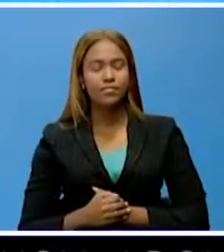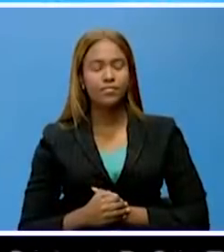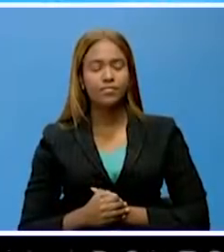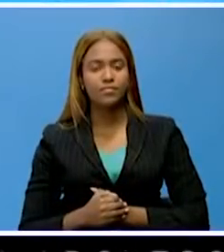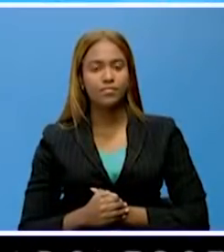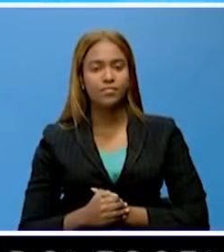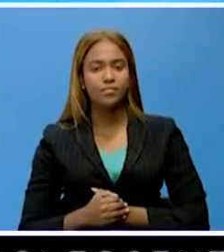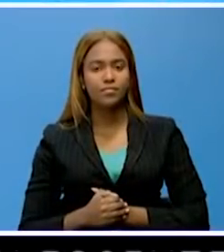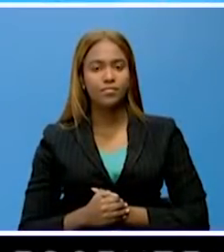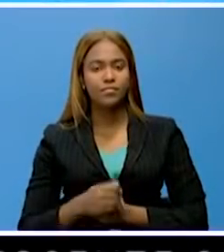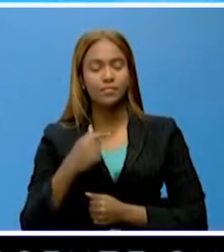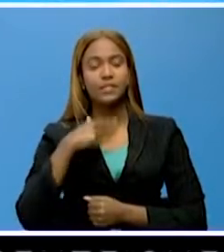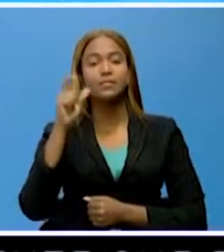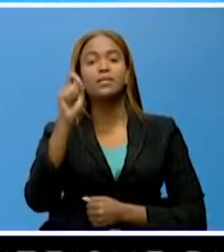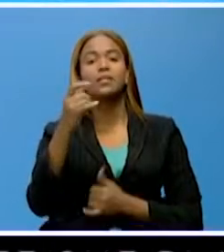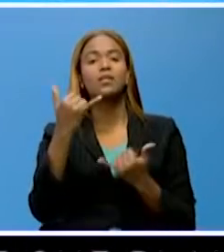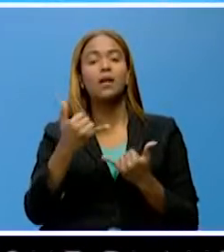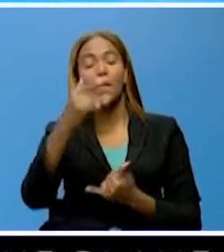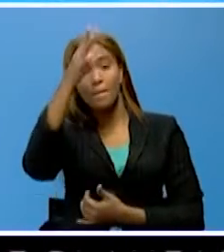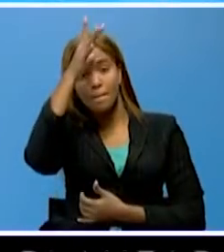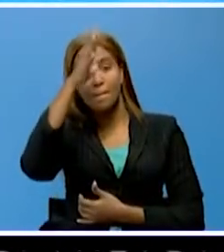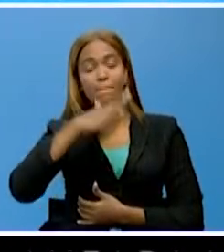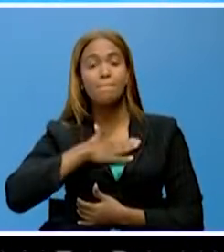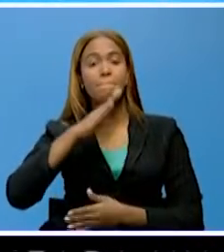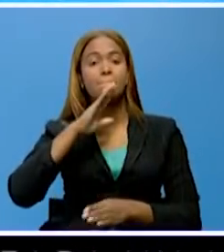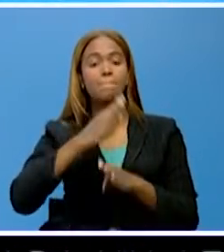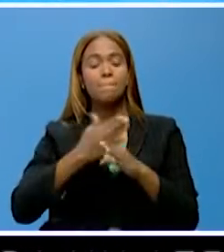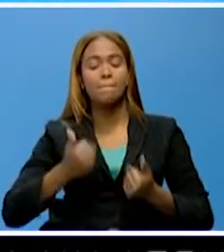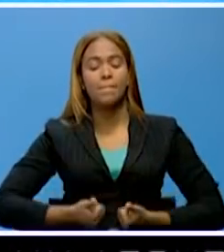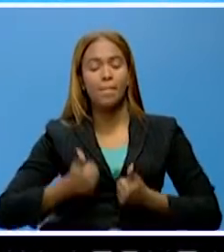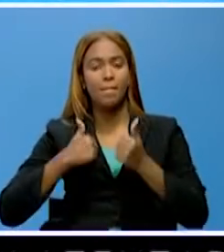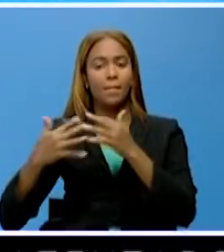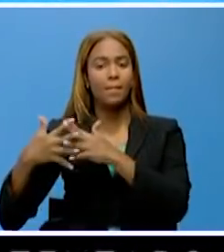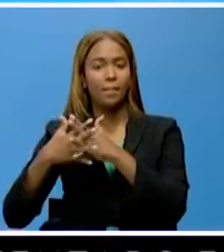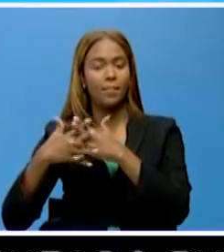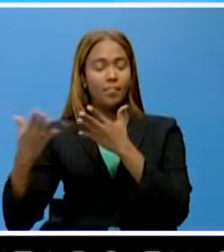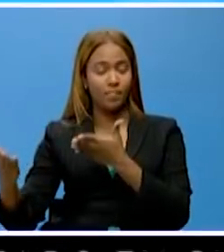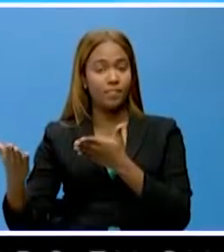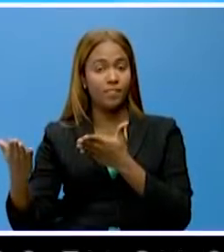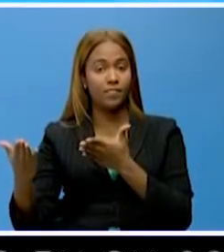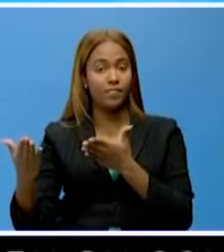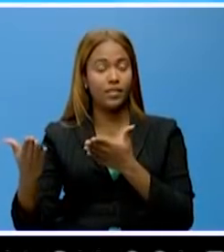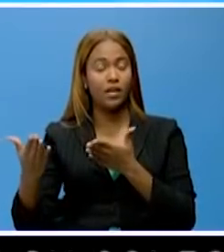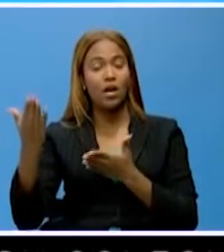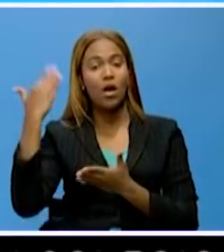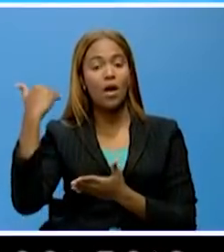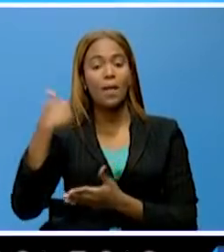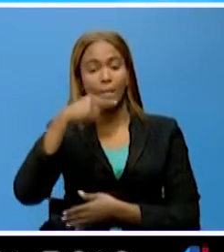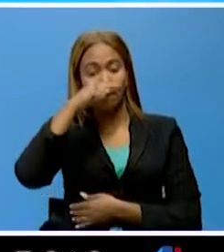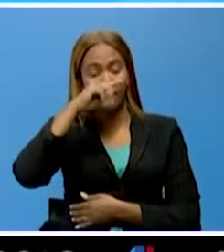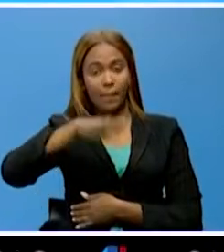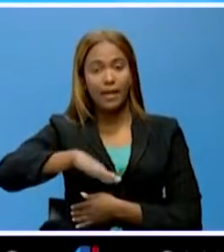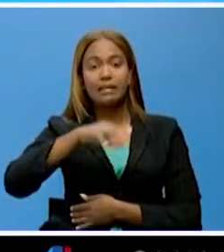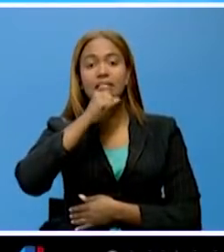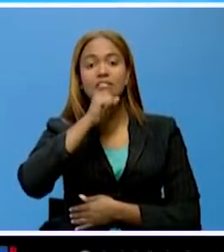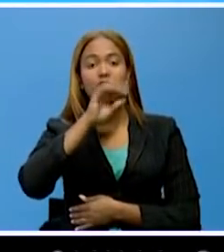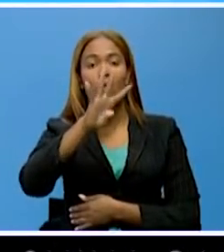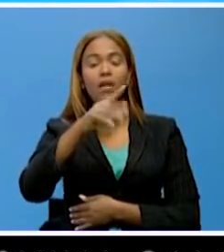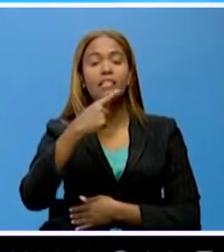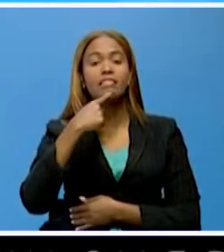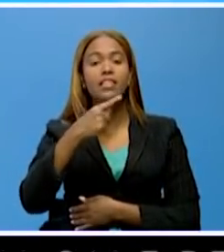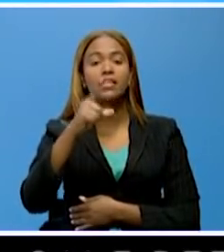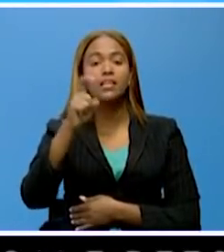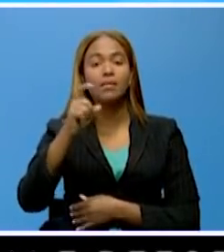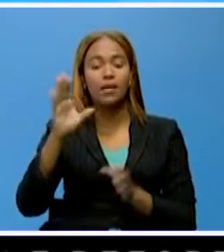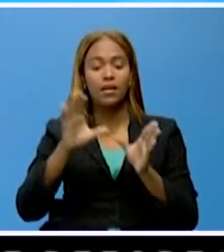yo le voy a hacer una pregunta. El padre de mi hijo es ciudadano americano. Él me, cuando yo tenía 4 años, me dijo que le sacara